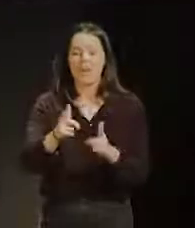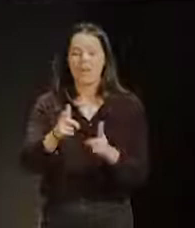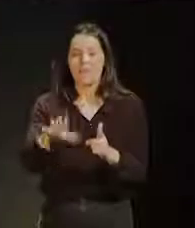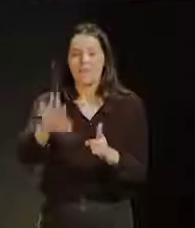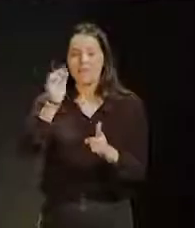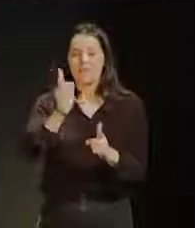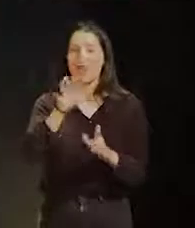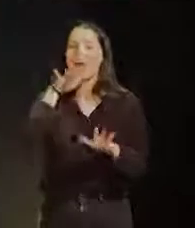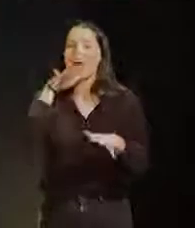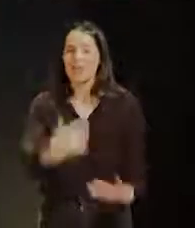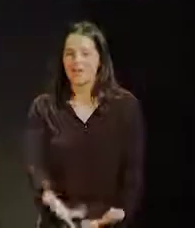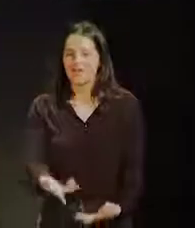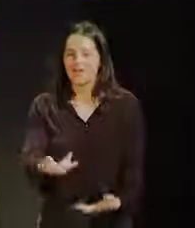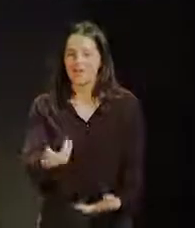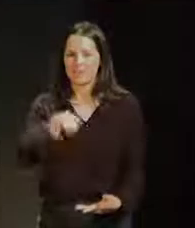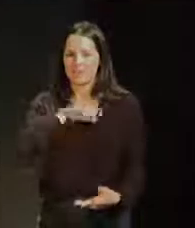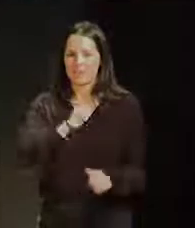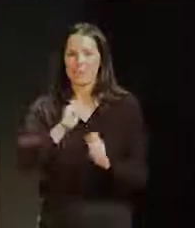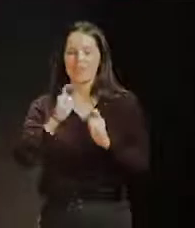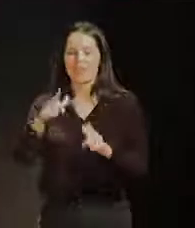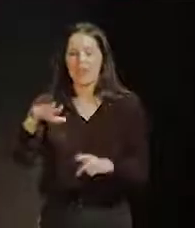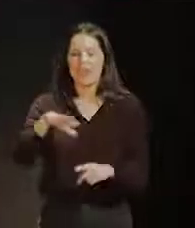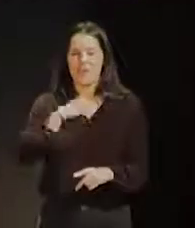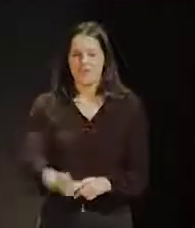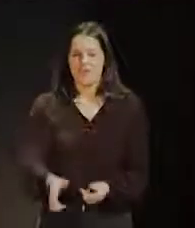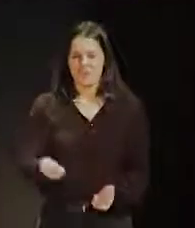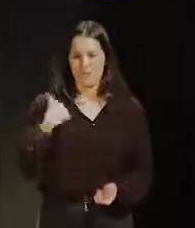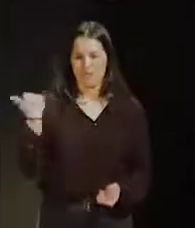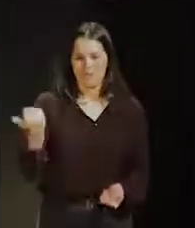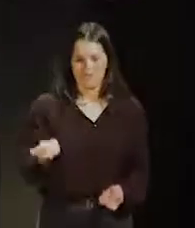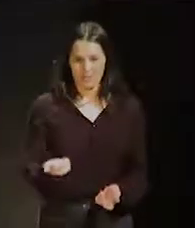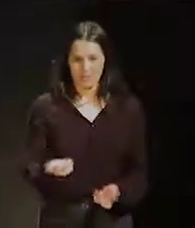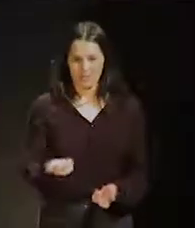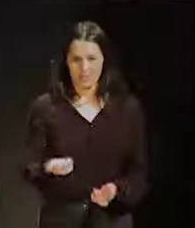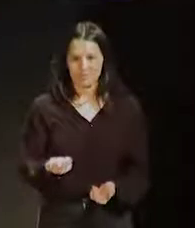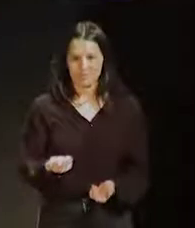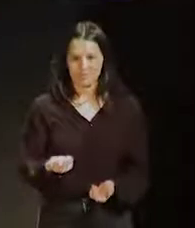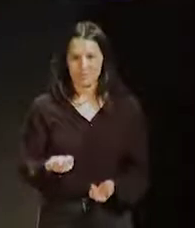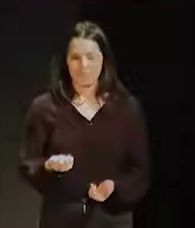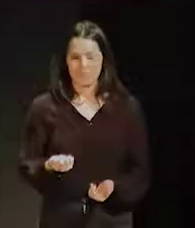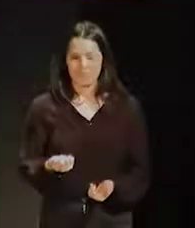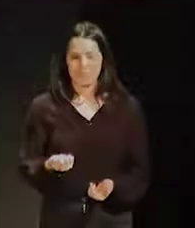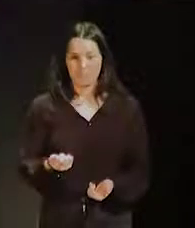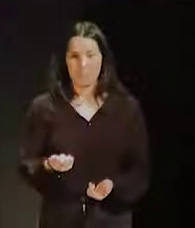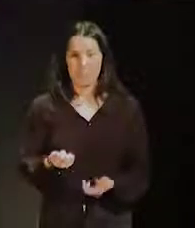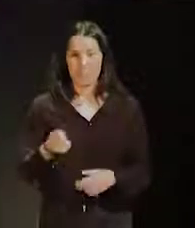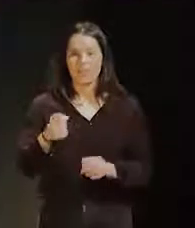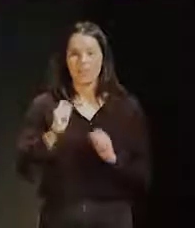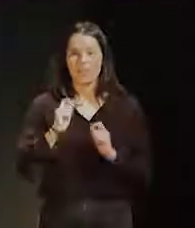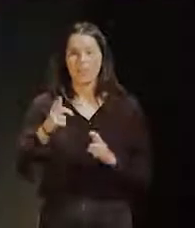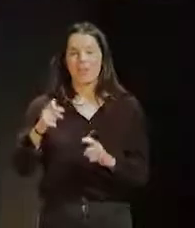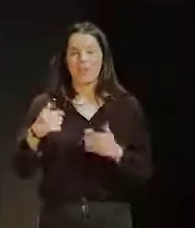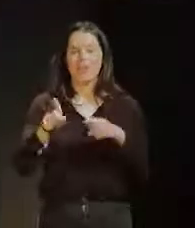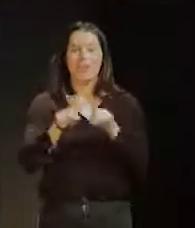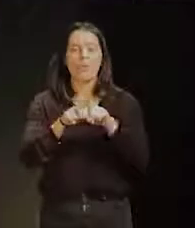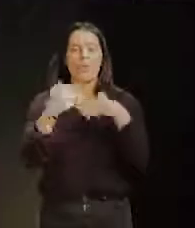Ahora estamos empezando a abrir puertas. ¿Puertas? ¿Abrir las puertas? Sí. Okay, va. Abrir las